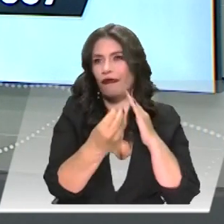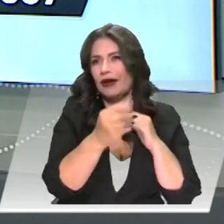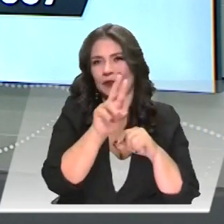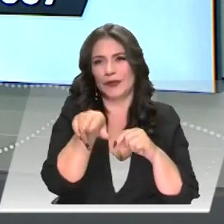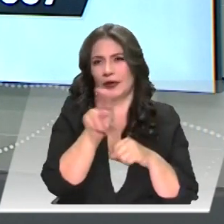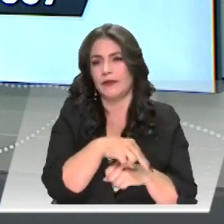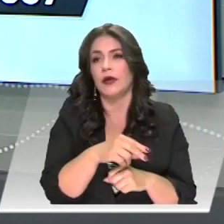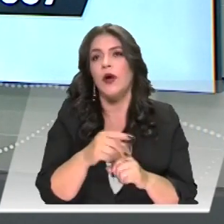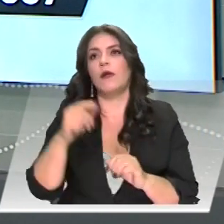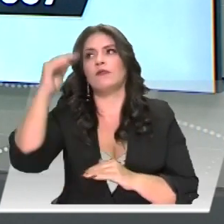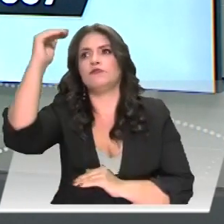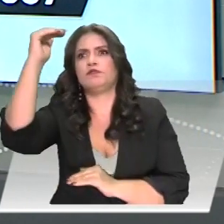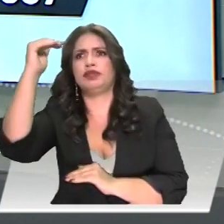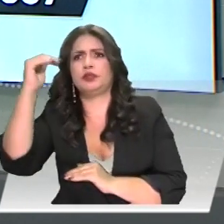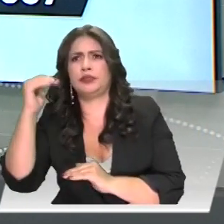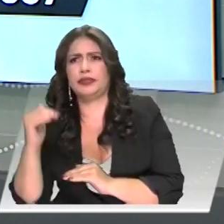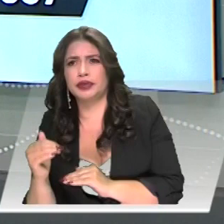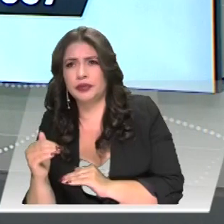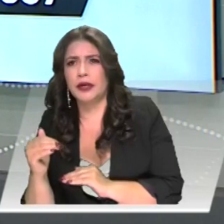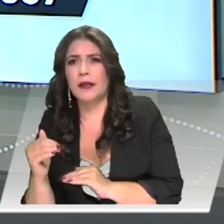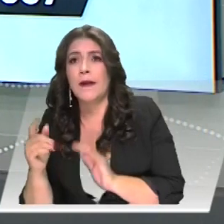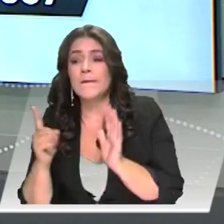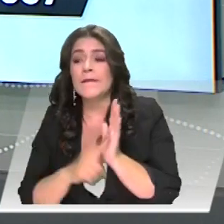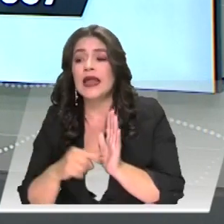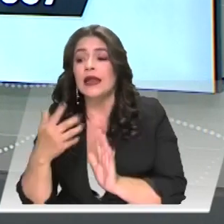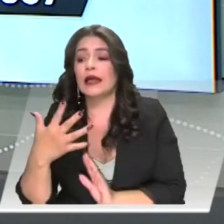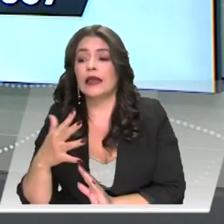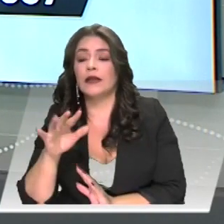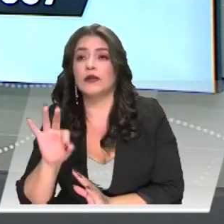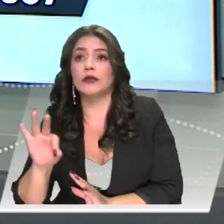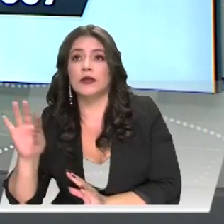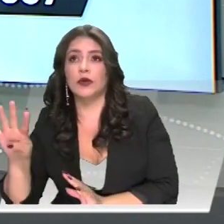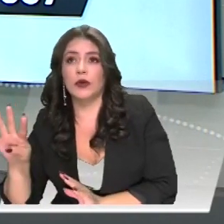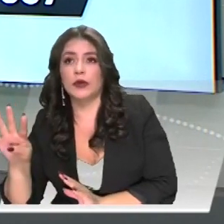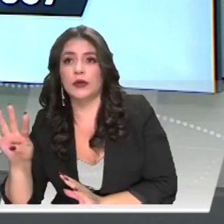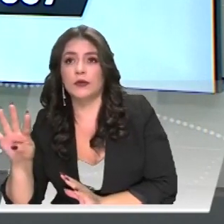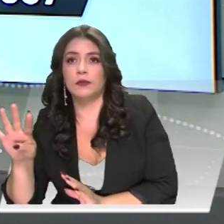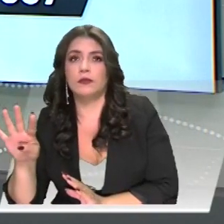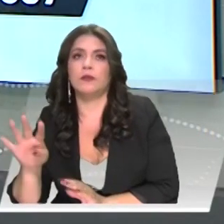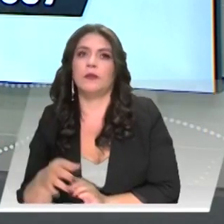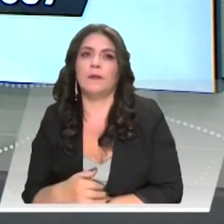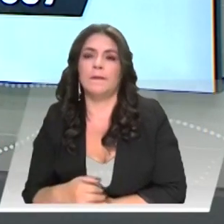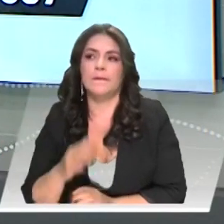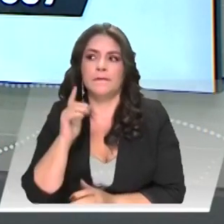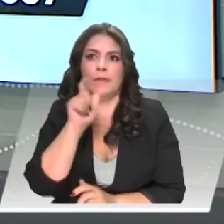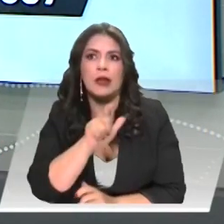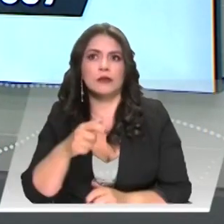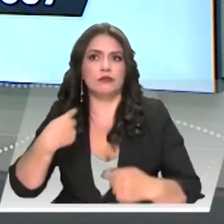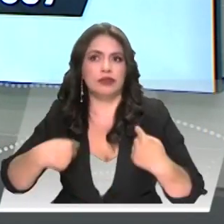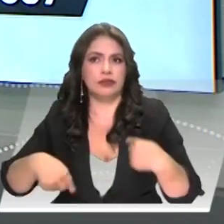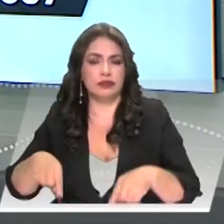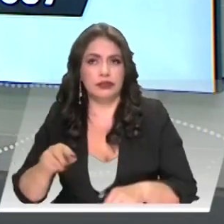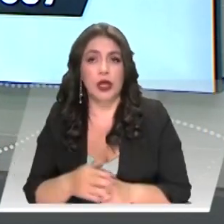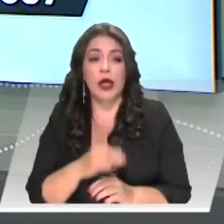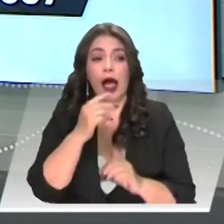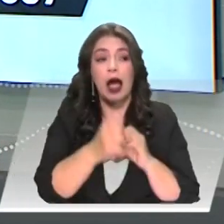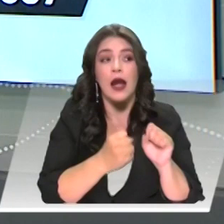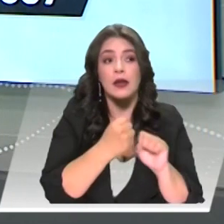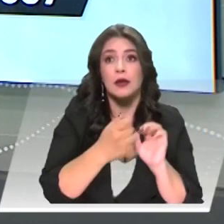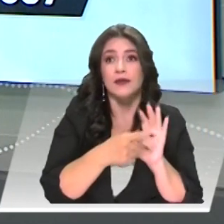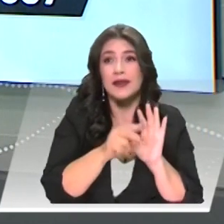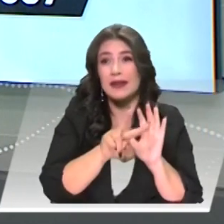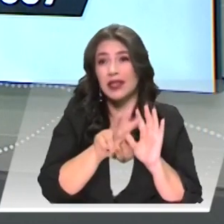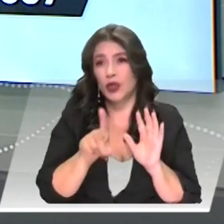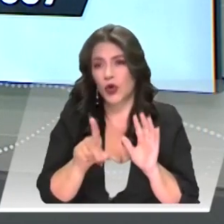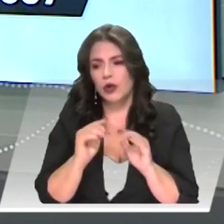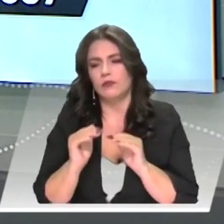se evidencia entonces esa disminución a 1.534 casos de heridos en las vías. Para el año 2021 vuelven